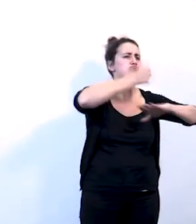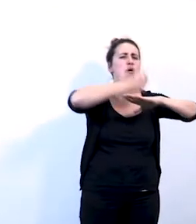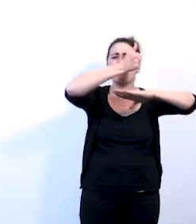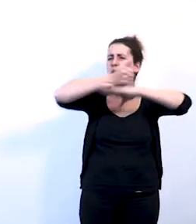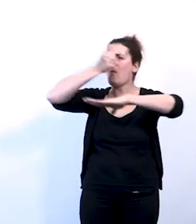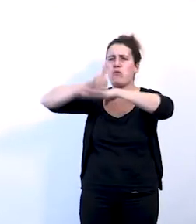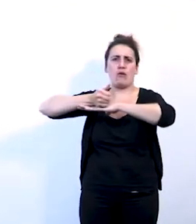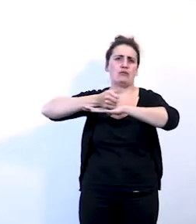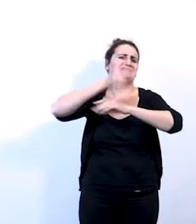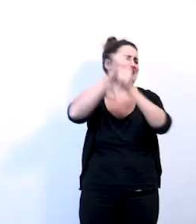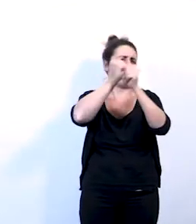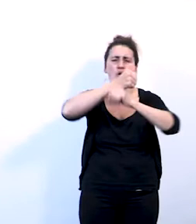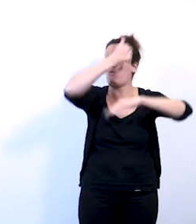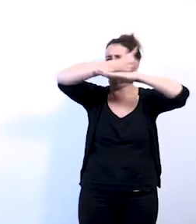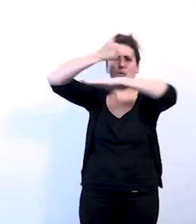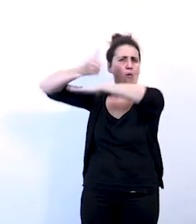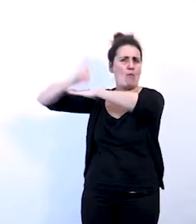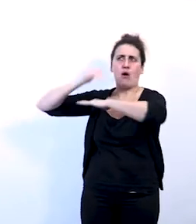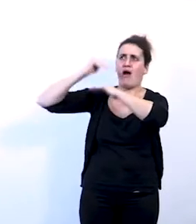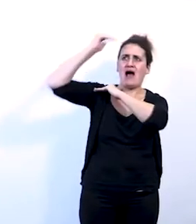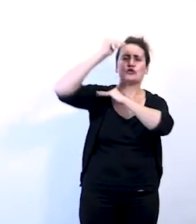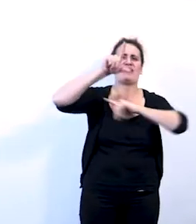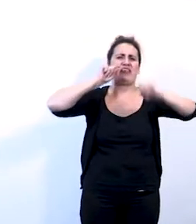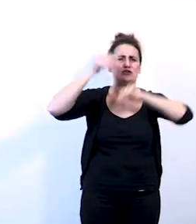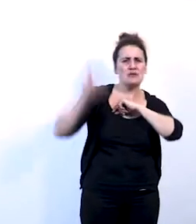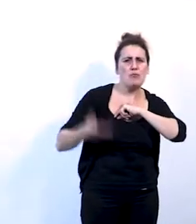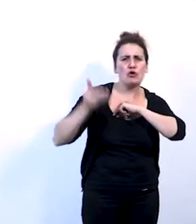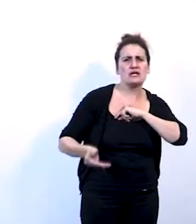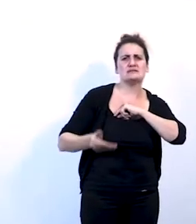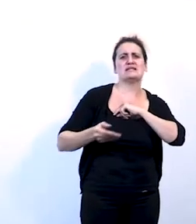En todos los puestos altos en los que se hacen las decisiones importantes,